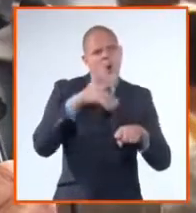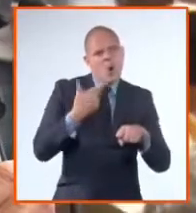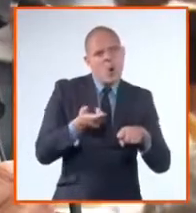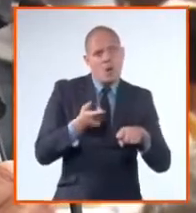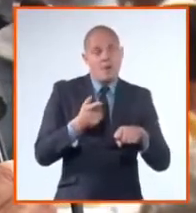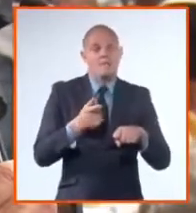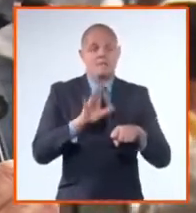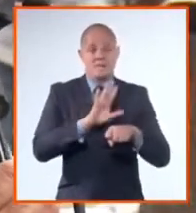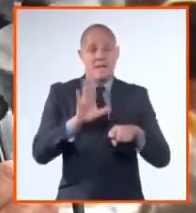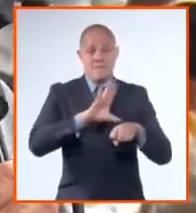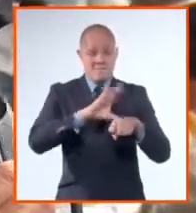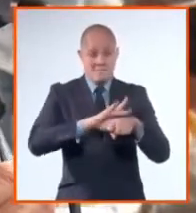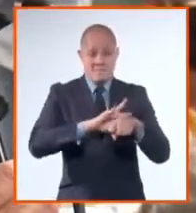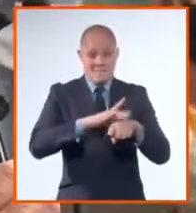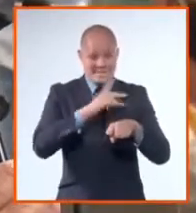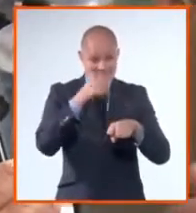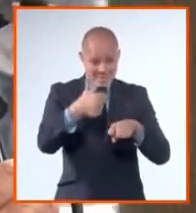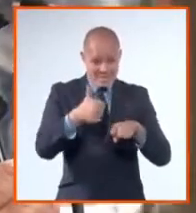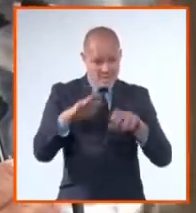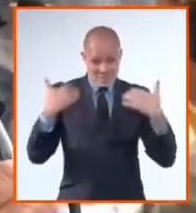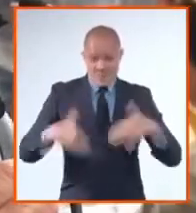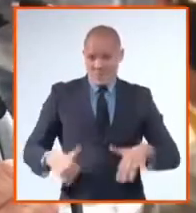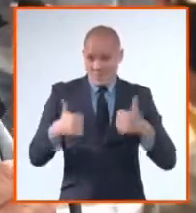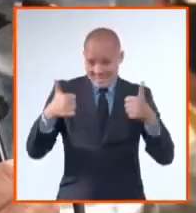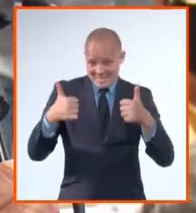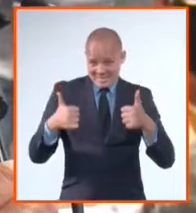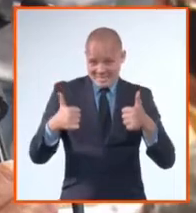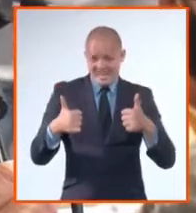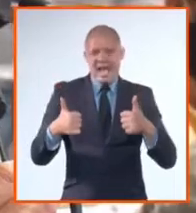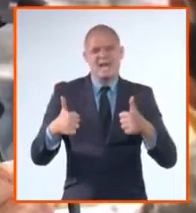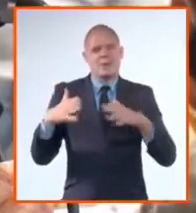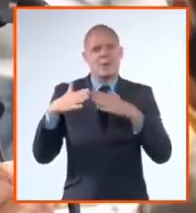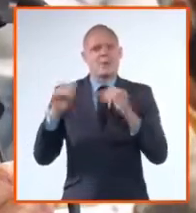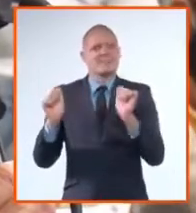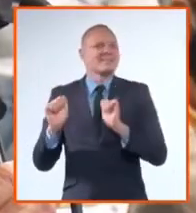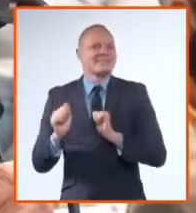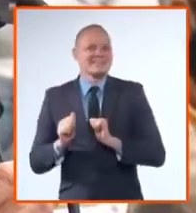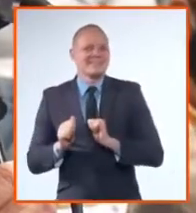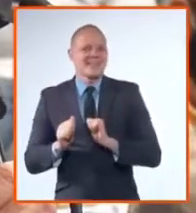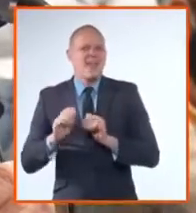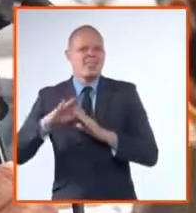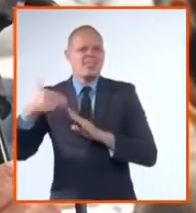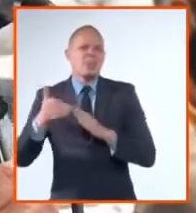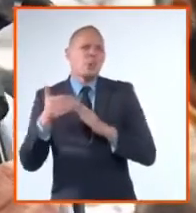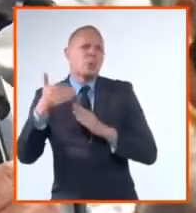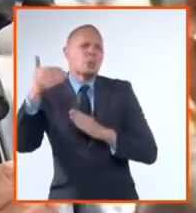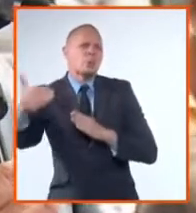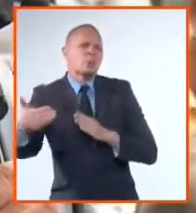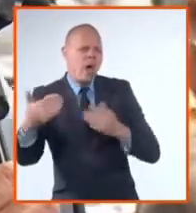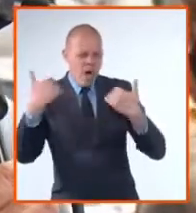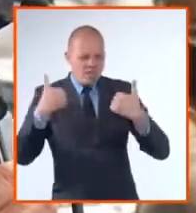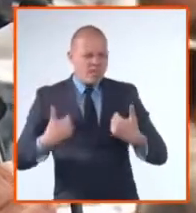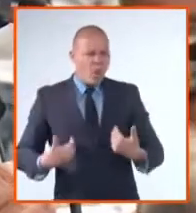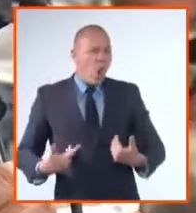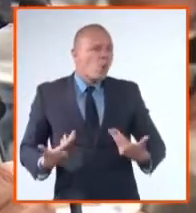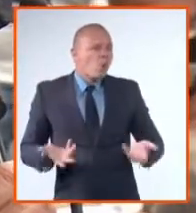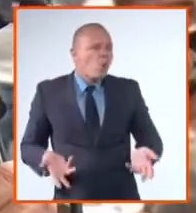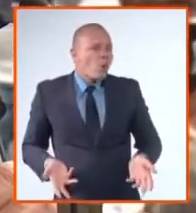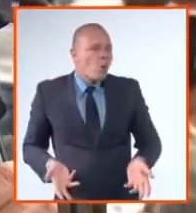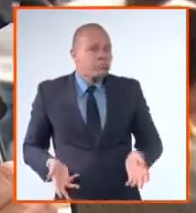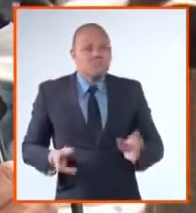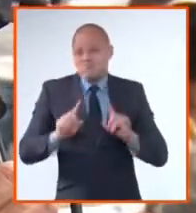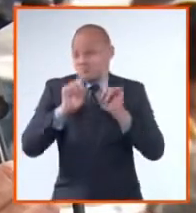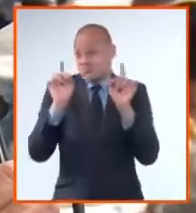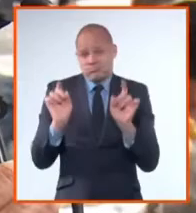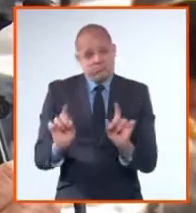a la COVID para que el país pueda abrirse, pueda tener todas sus actividades normales, pero van pasando otras